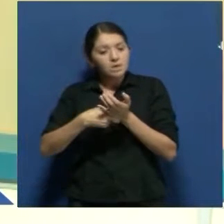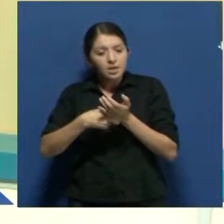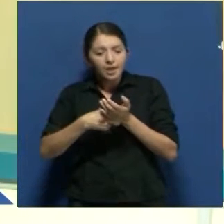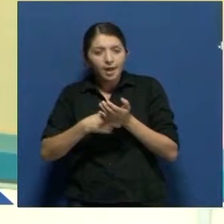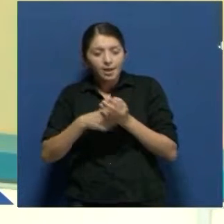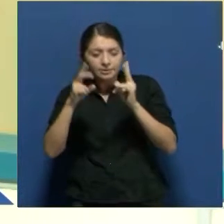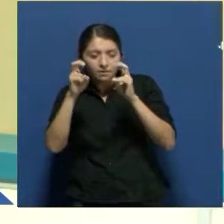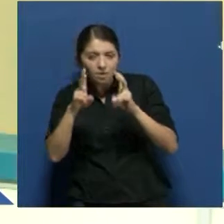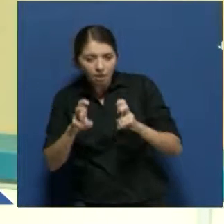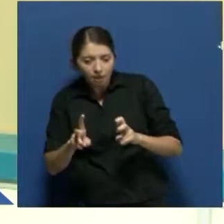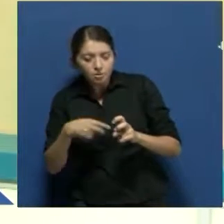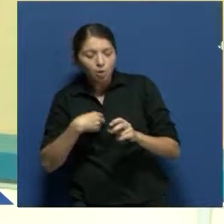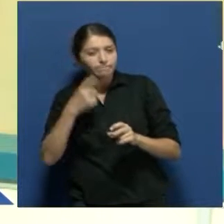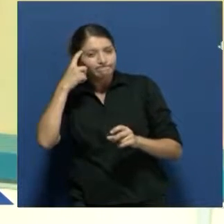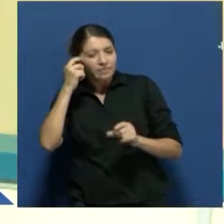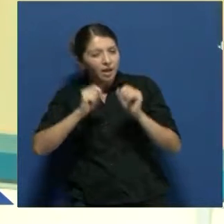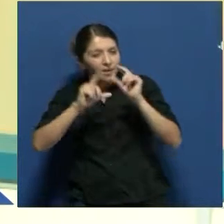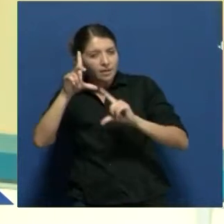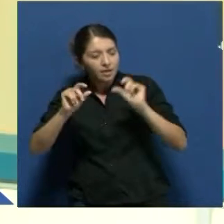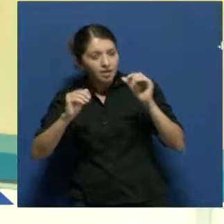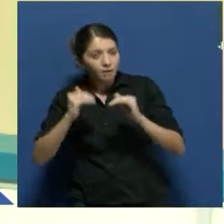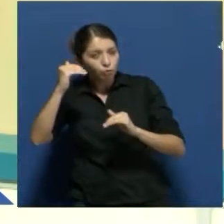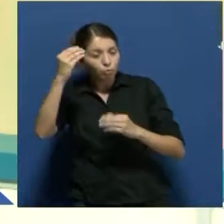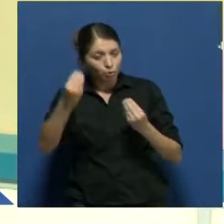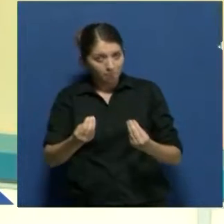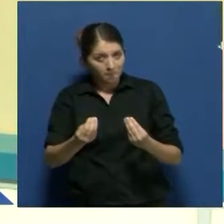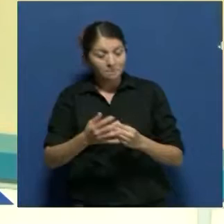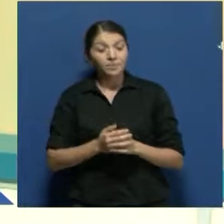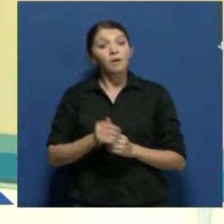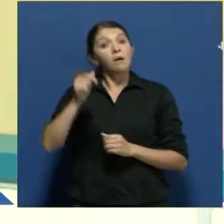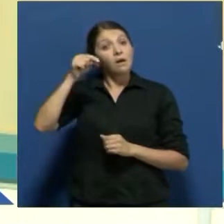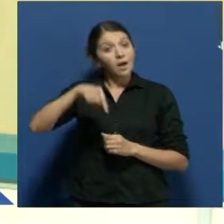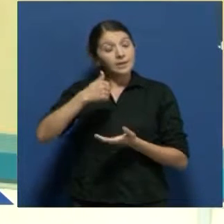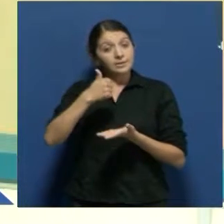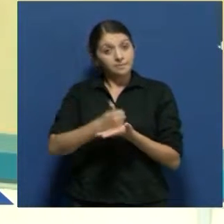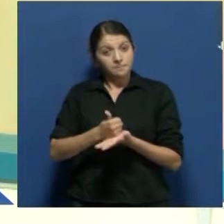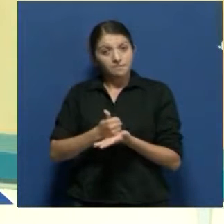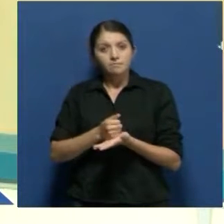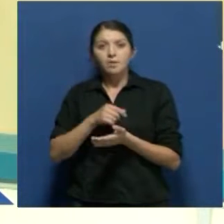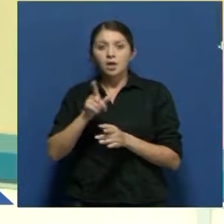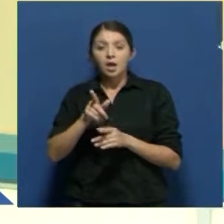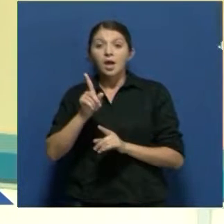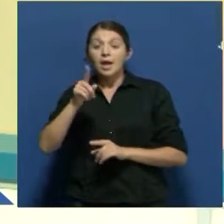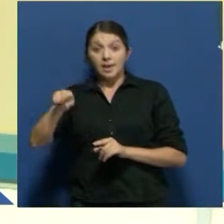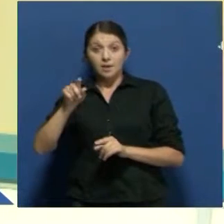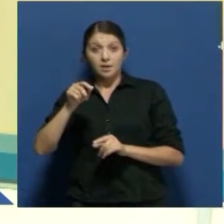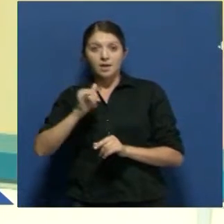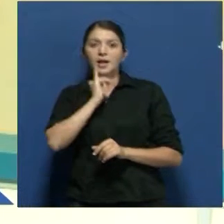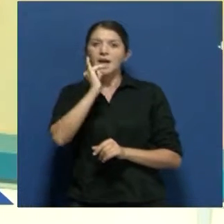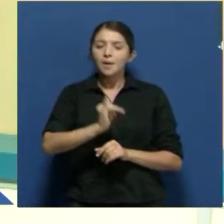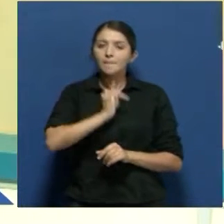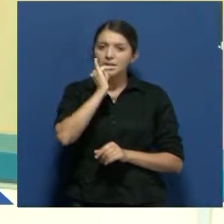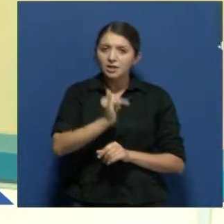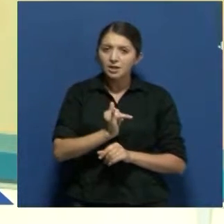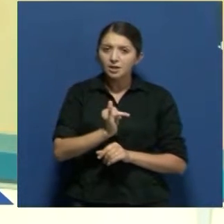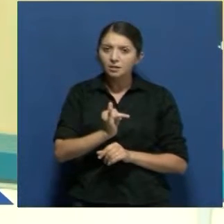aquí vamos ahora a entender algunas cosas. ¿Sabés dónde nos vamos a apoyar? En los dichos y en los comentarios y las explicaciones, casi